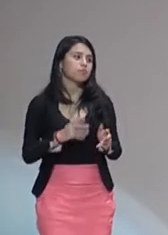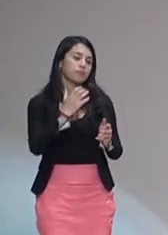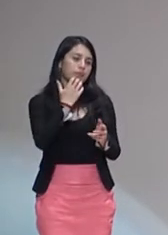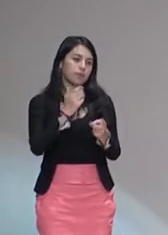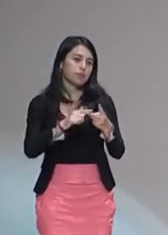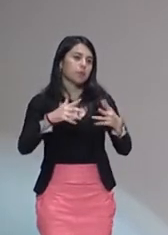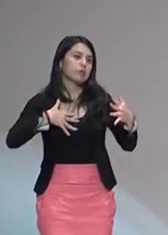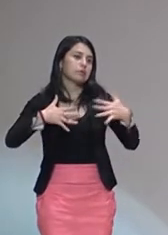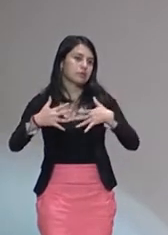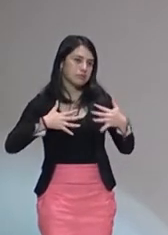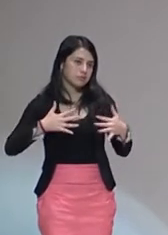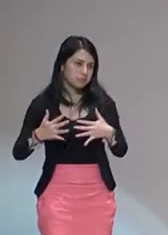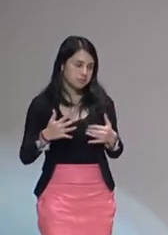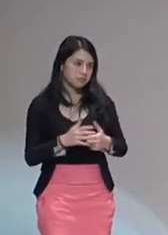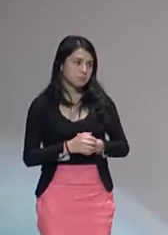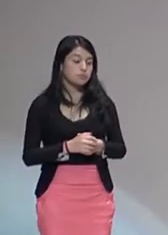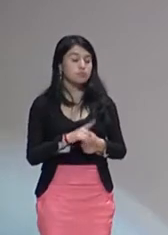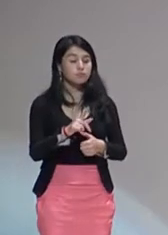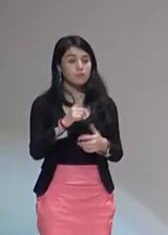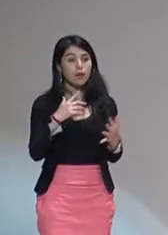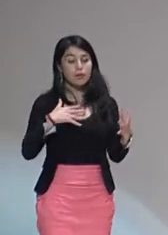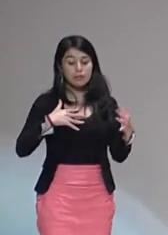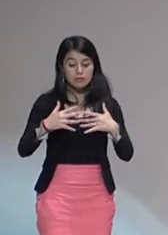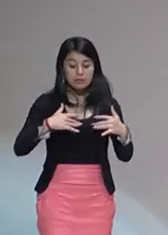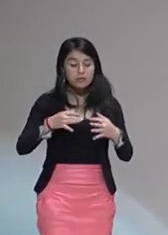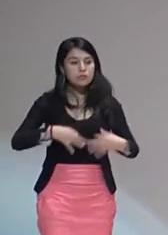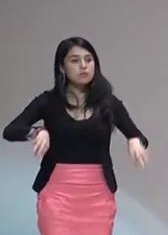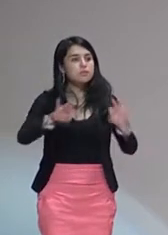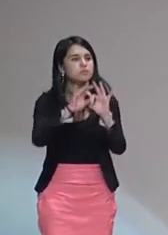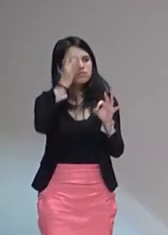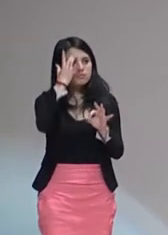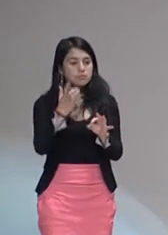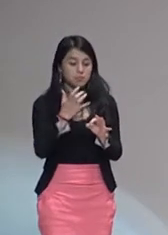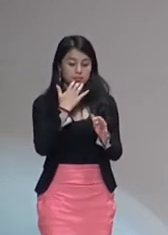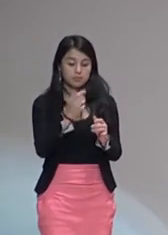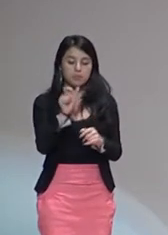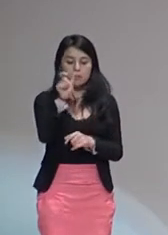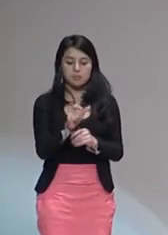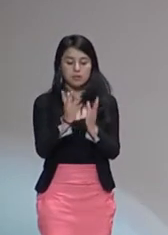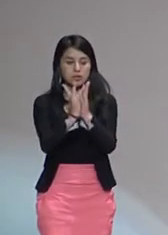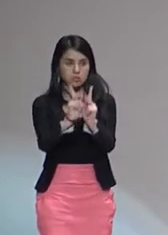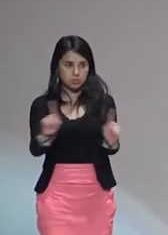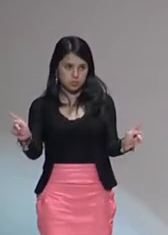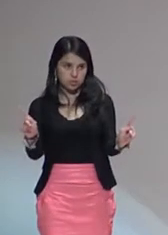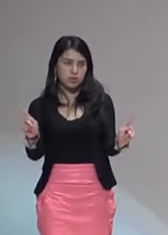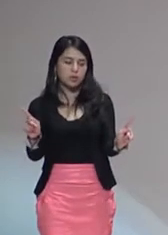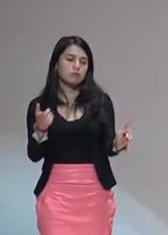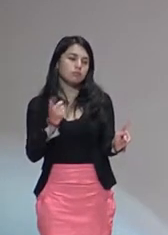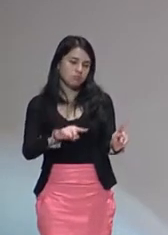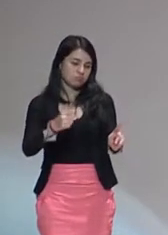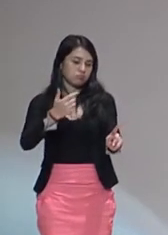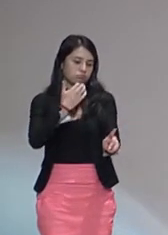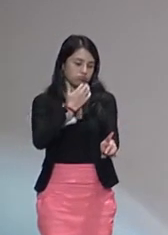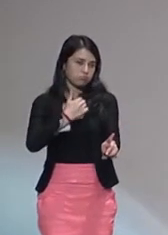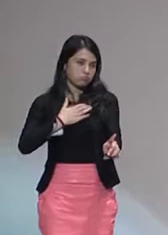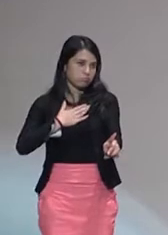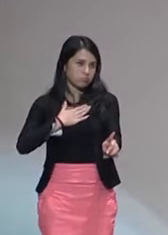del teatro. El teatro es importante porque permite que el estudiante y nosotros también como